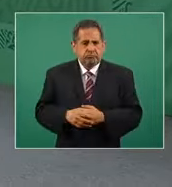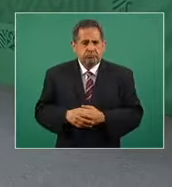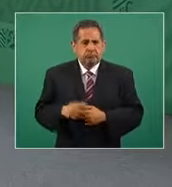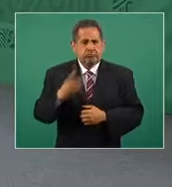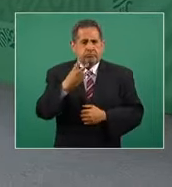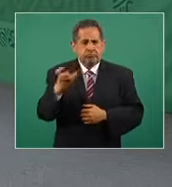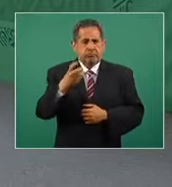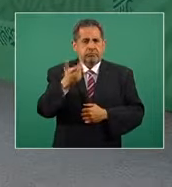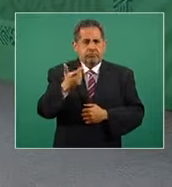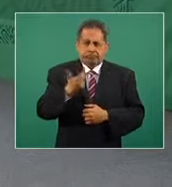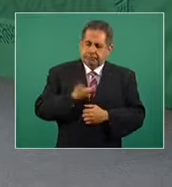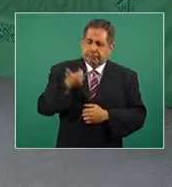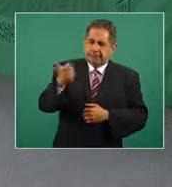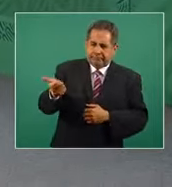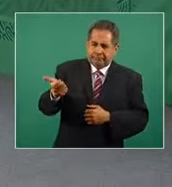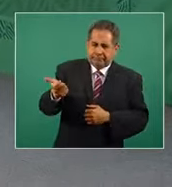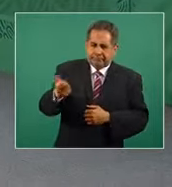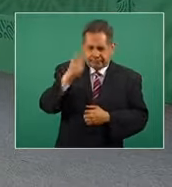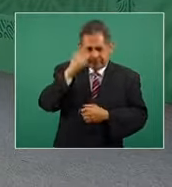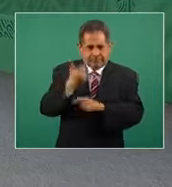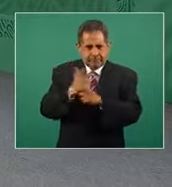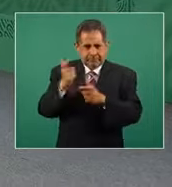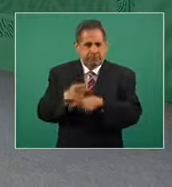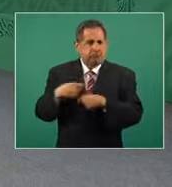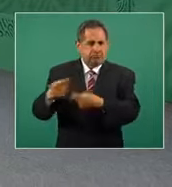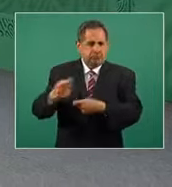300 pesos para el taxi,